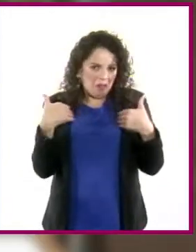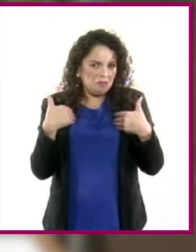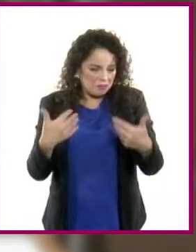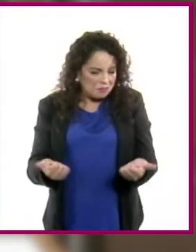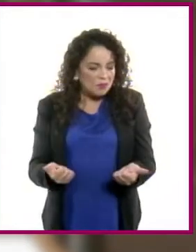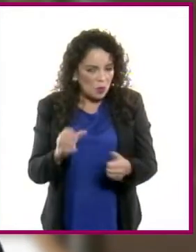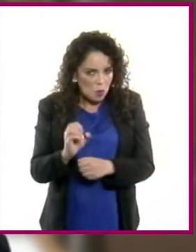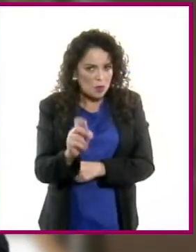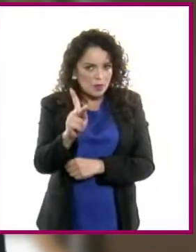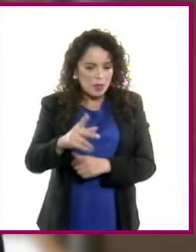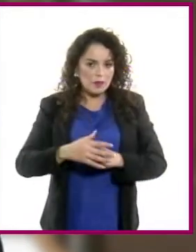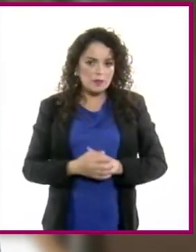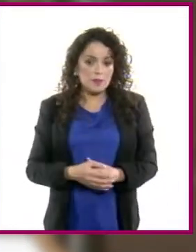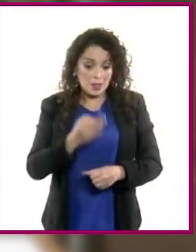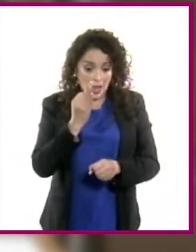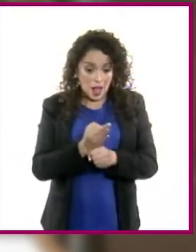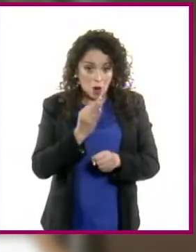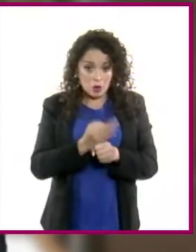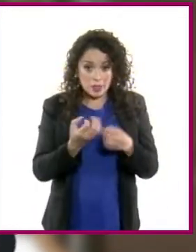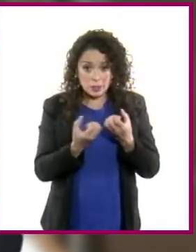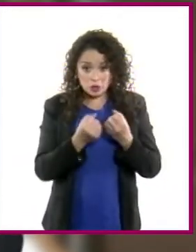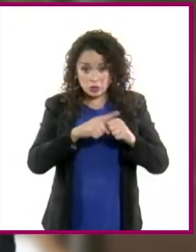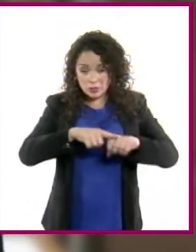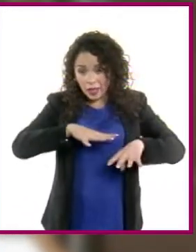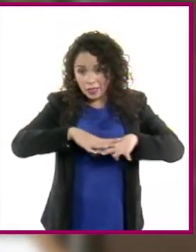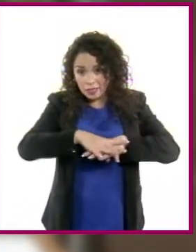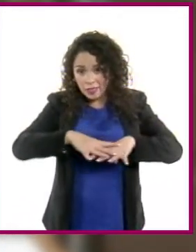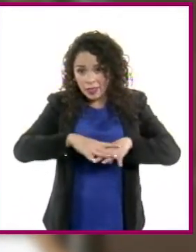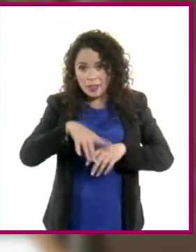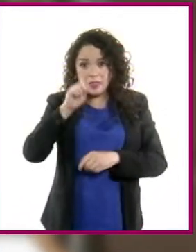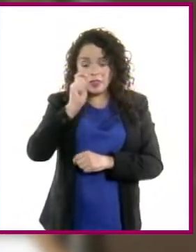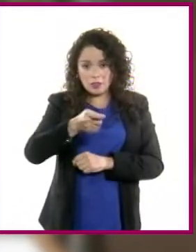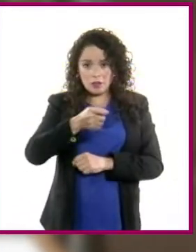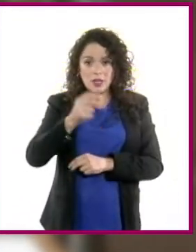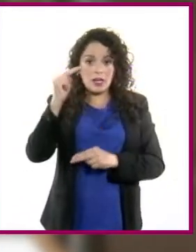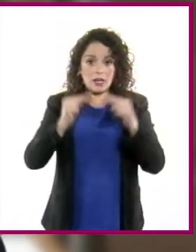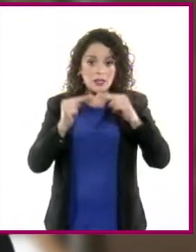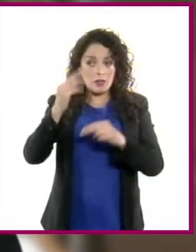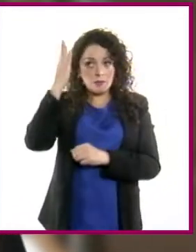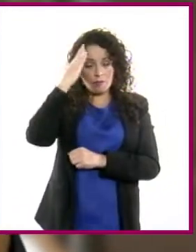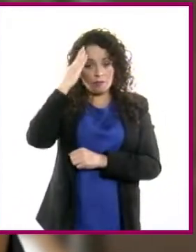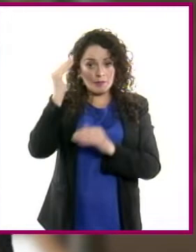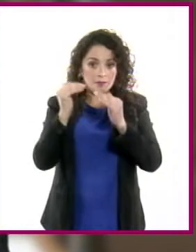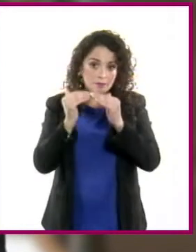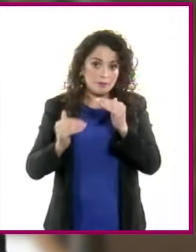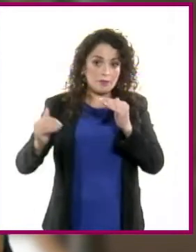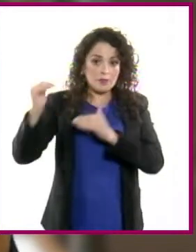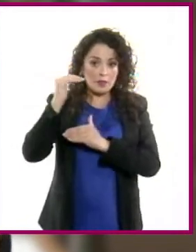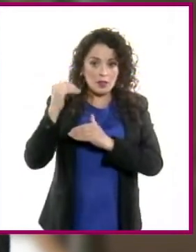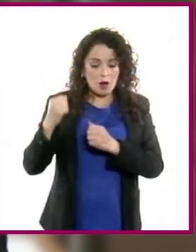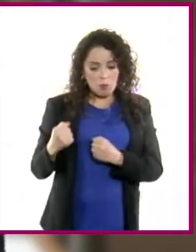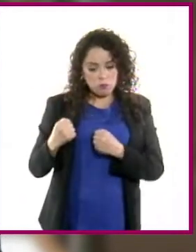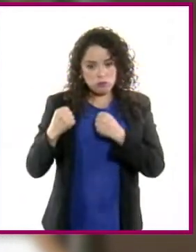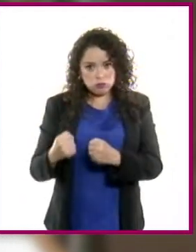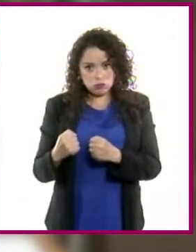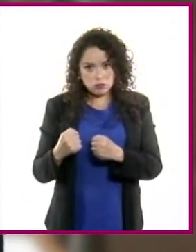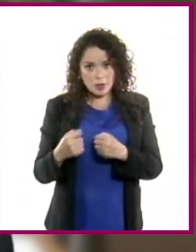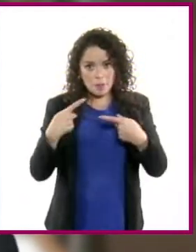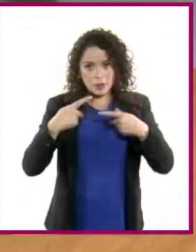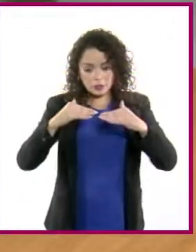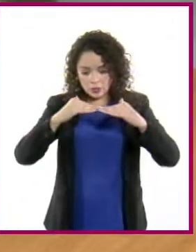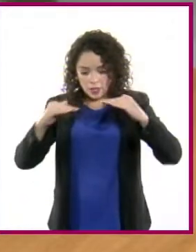Actualmente, nuestro tejido social se basa en jerarquías donde un individuo le impone su poder a los que están